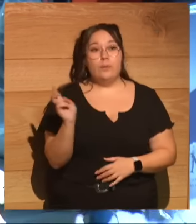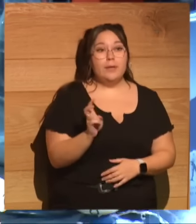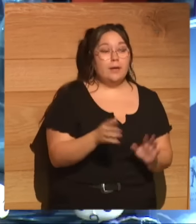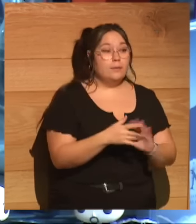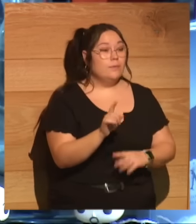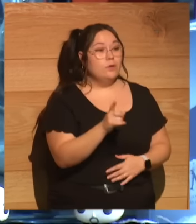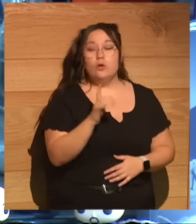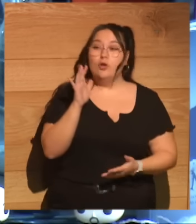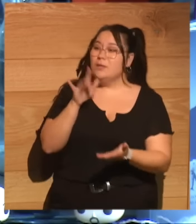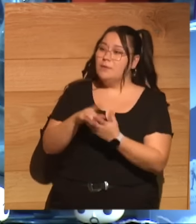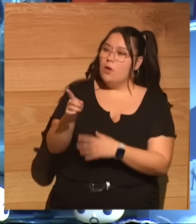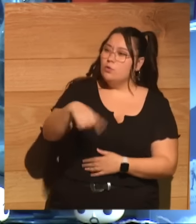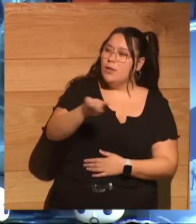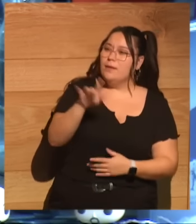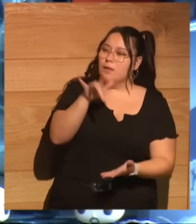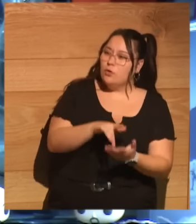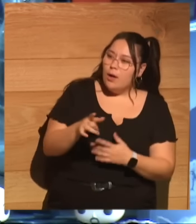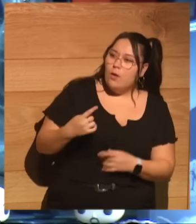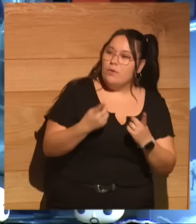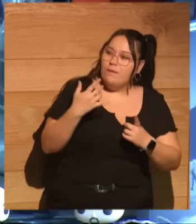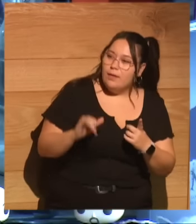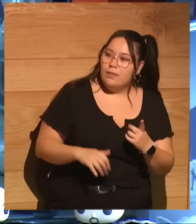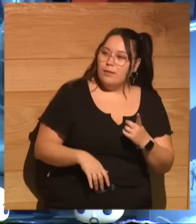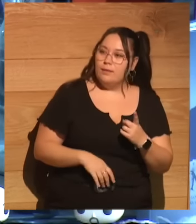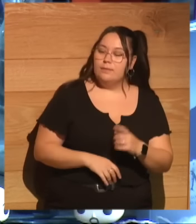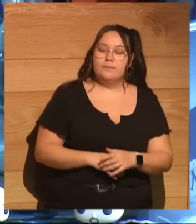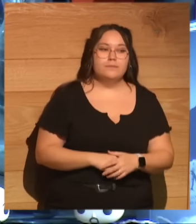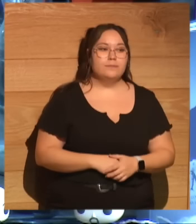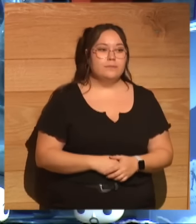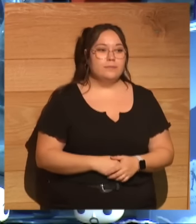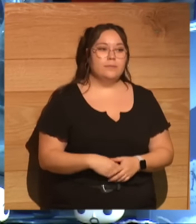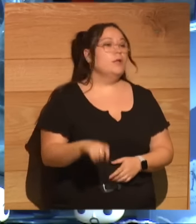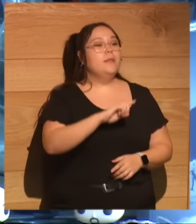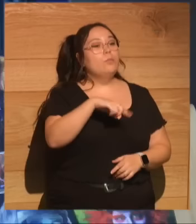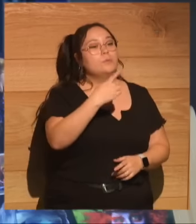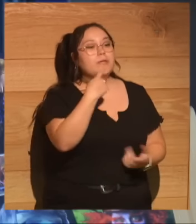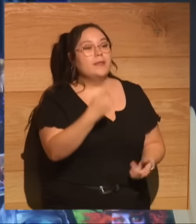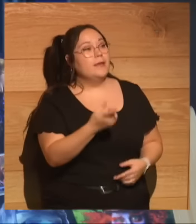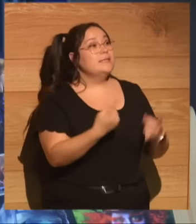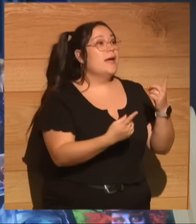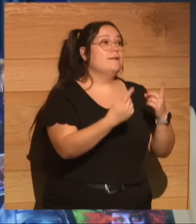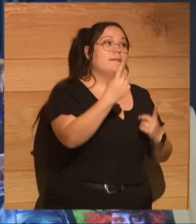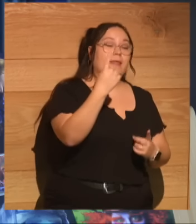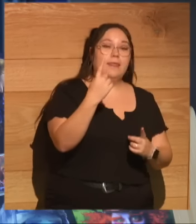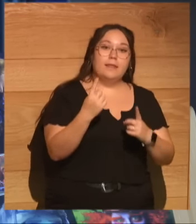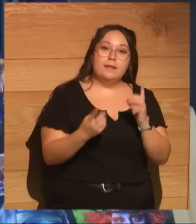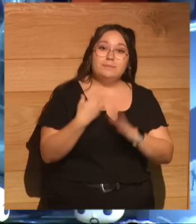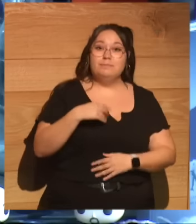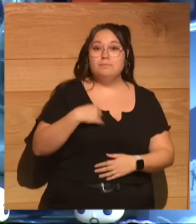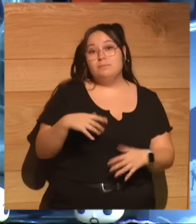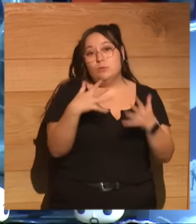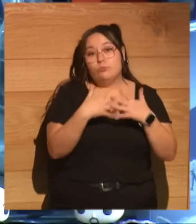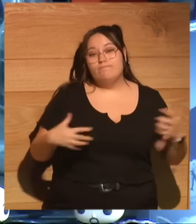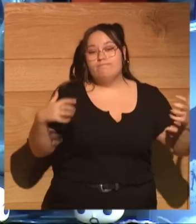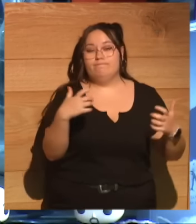les ha pasado nunca? No les ha pasado viniendo hacia aquí a ustedes. Y luego puedes acabar diciendo, y es que hay veces... Bueno,